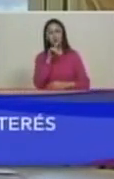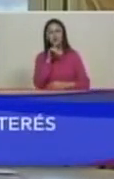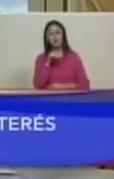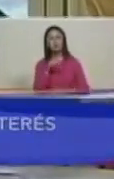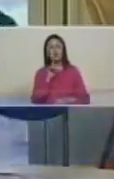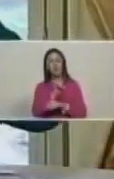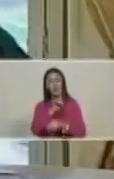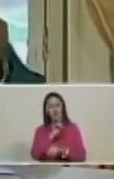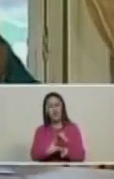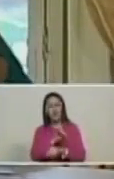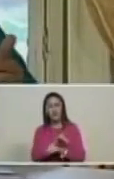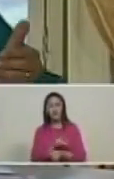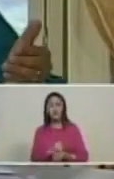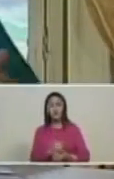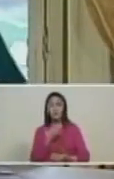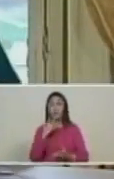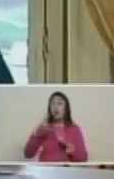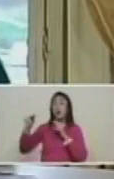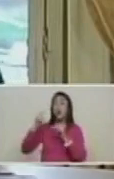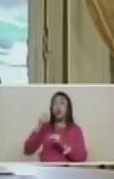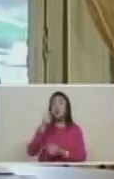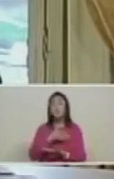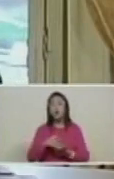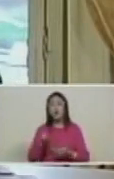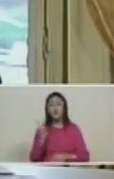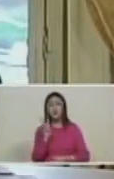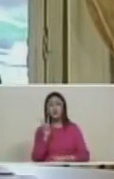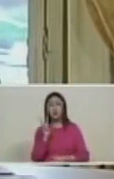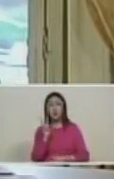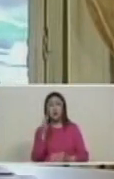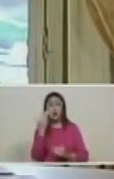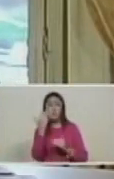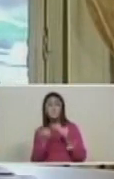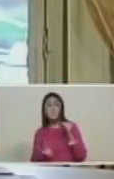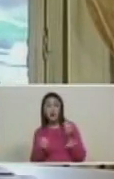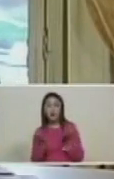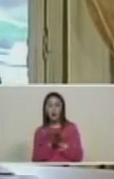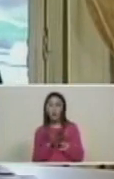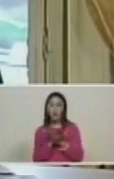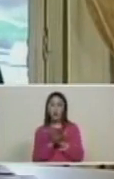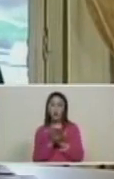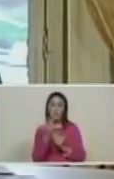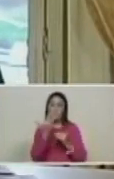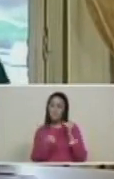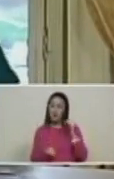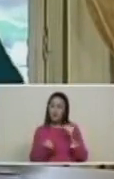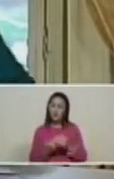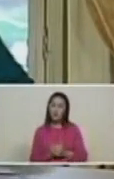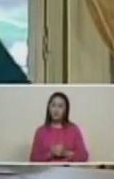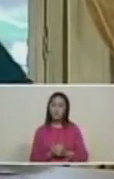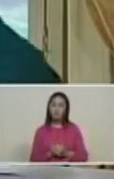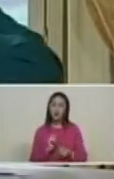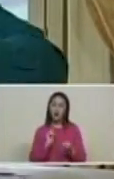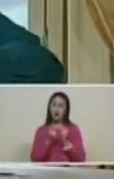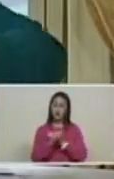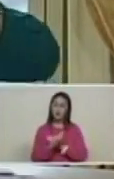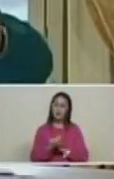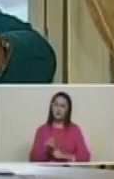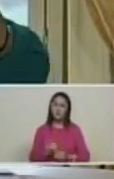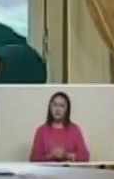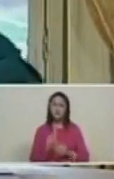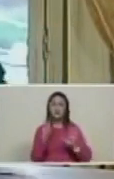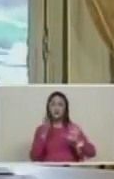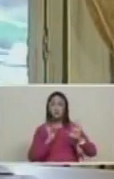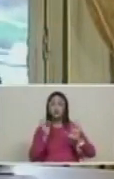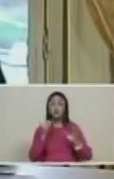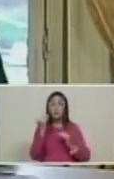Supuestamente, si se hubieran ido 2 millones de venezolanos, bajara la escolaridad, fuera al revés, 7%